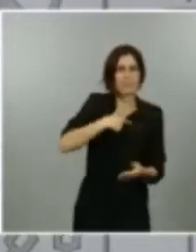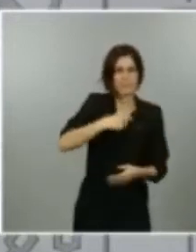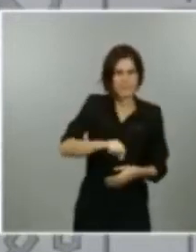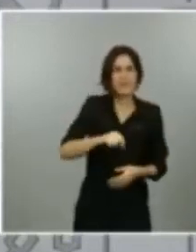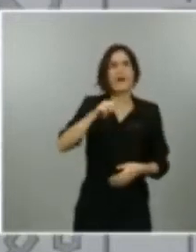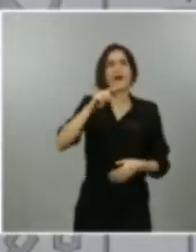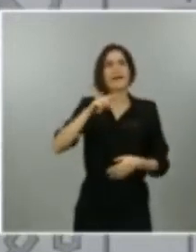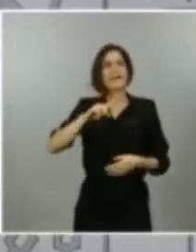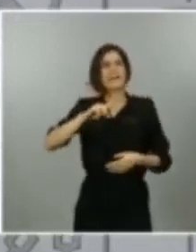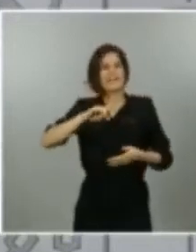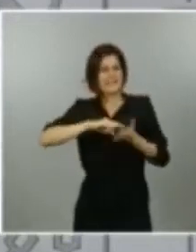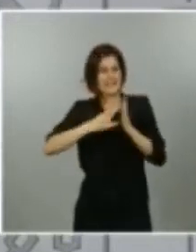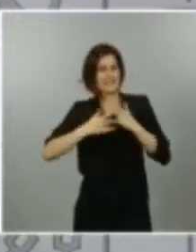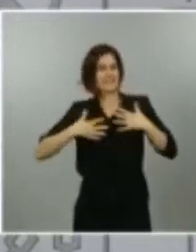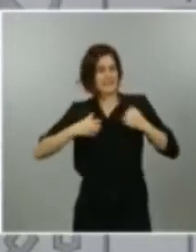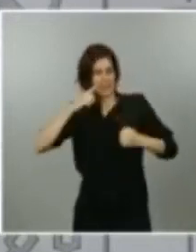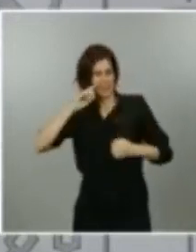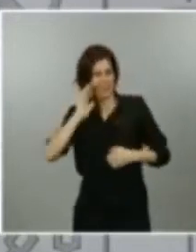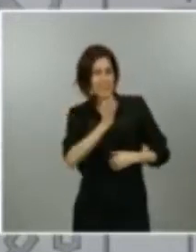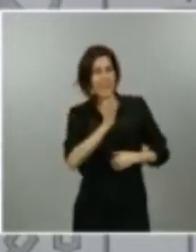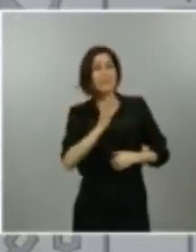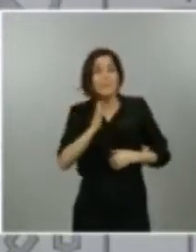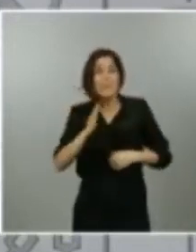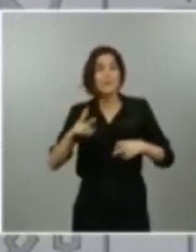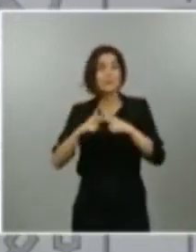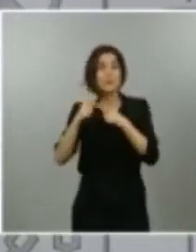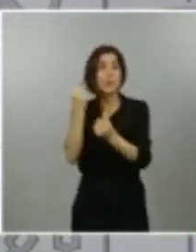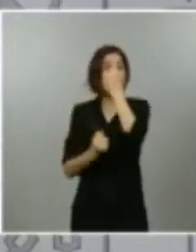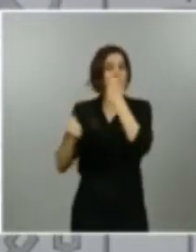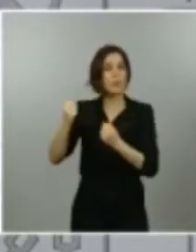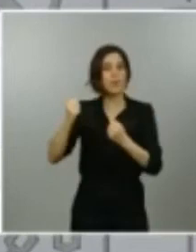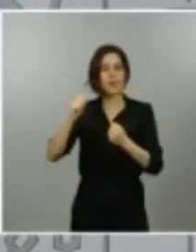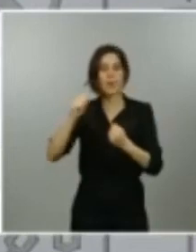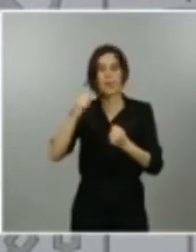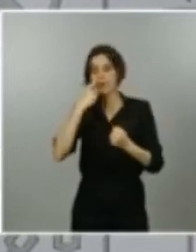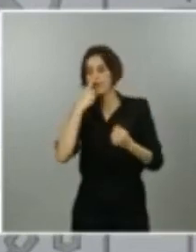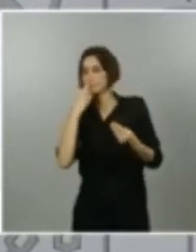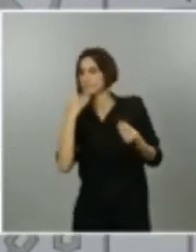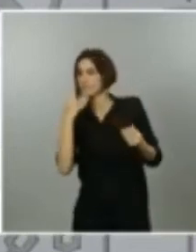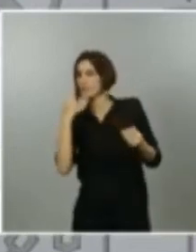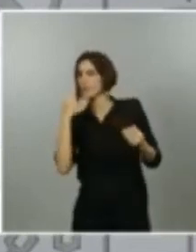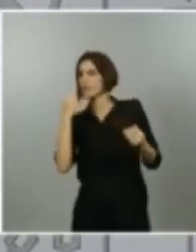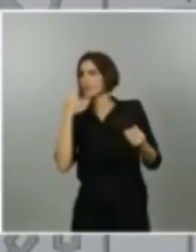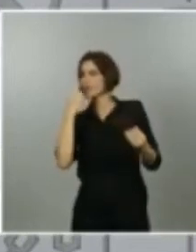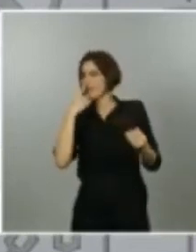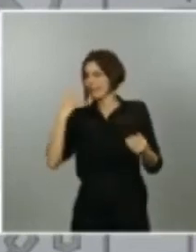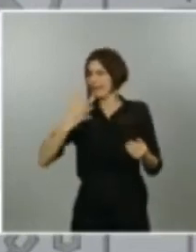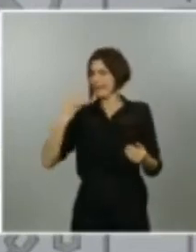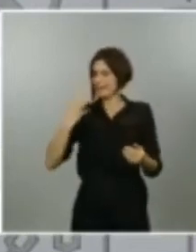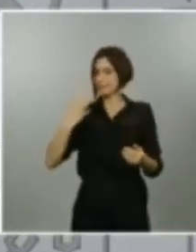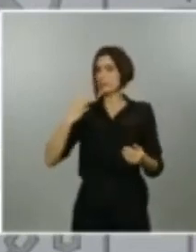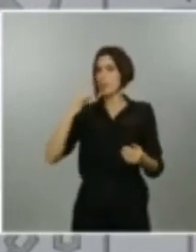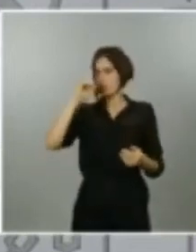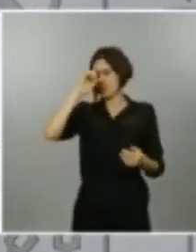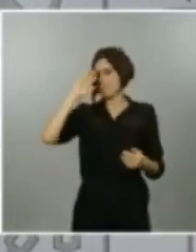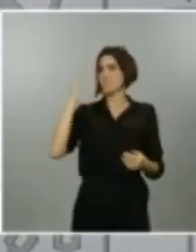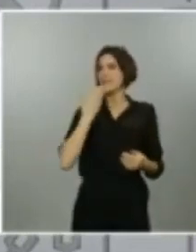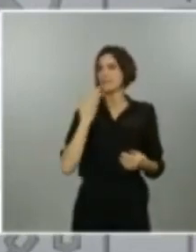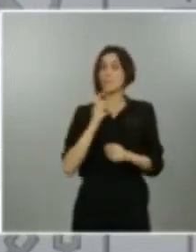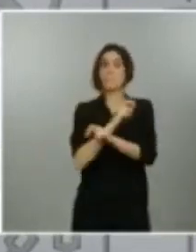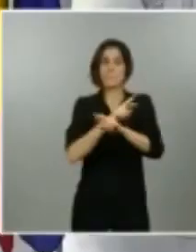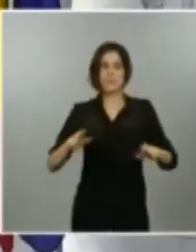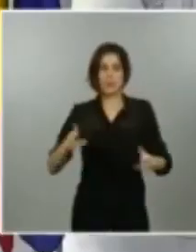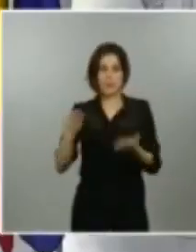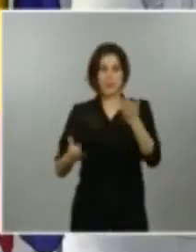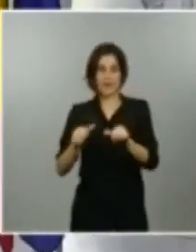socioeconómico y de percepción de riesgos en nuestra población que sería probablemente incluso más duro que el que hemos tenido hasta ahora